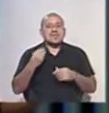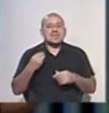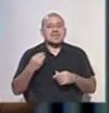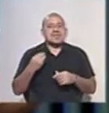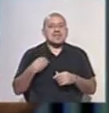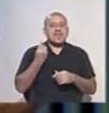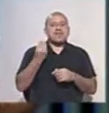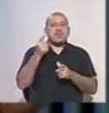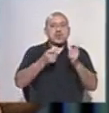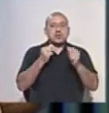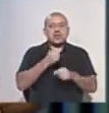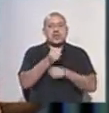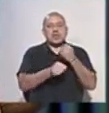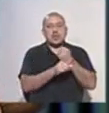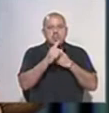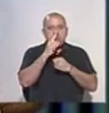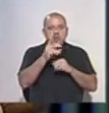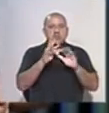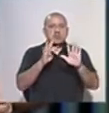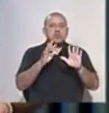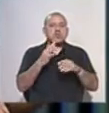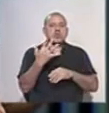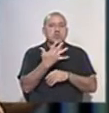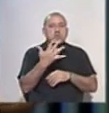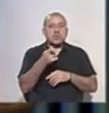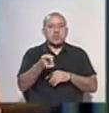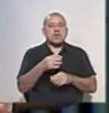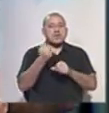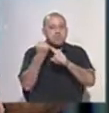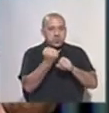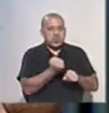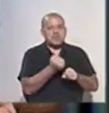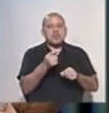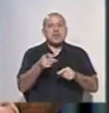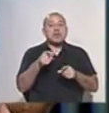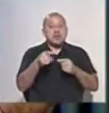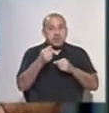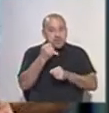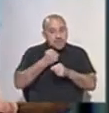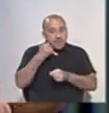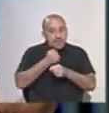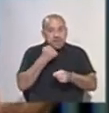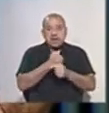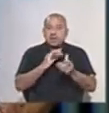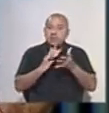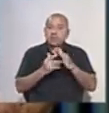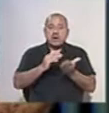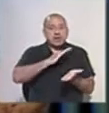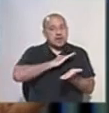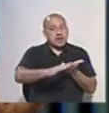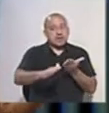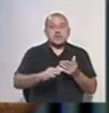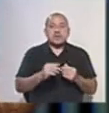en el año 1955. Y que desde ese año viene laburando, como te decía, de forma gratuita, entrenando gente